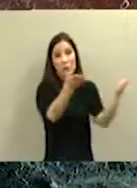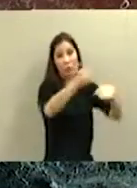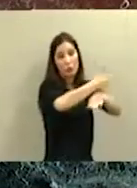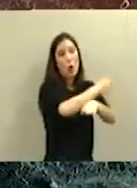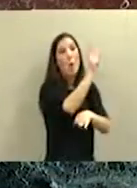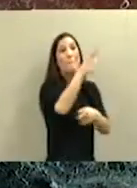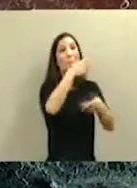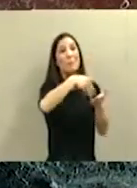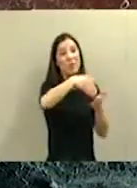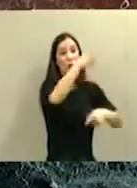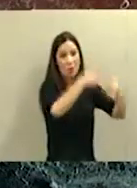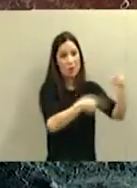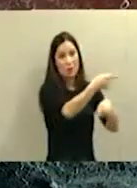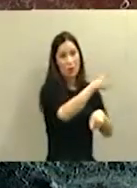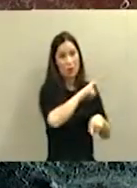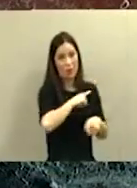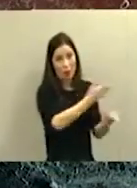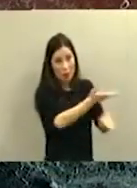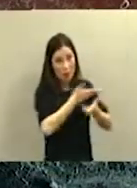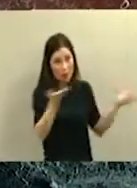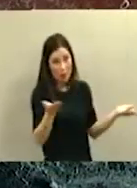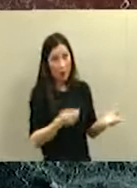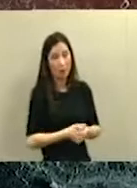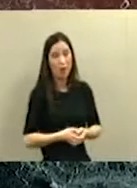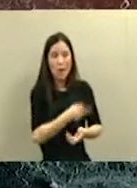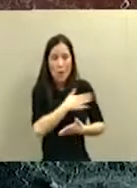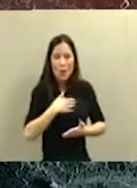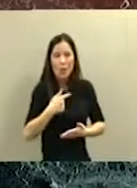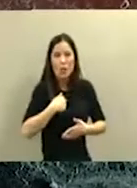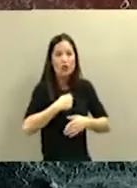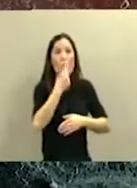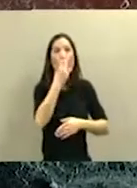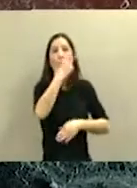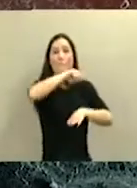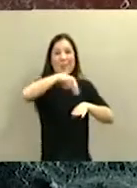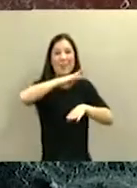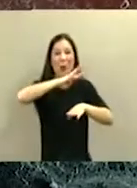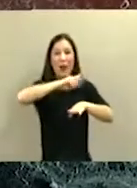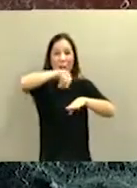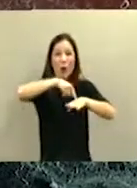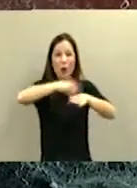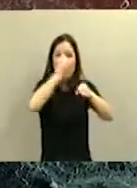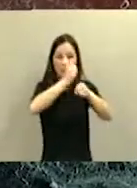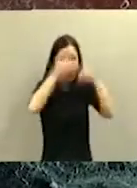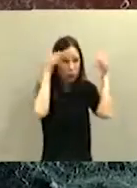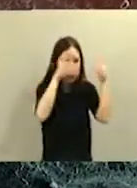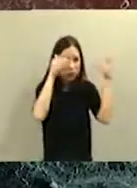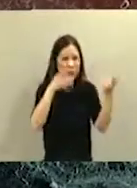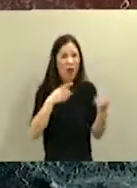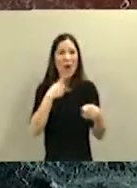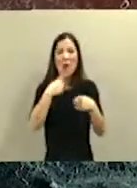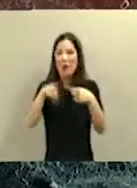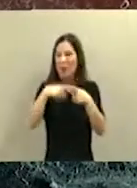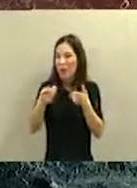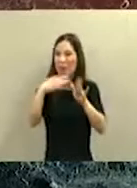con 1,5 millón de murcianos, que lo que quieren es que trabaje las 24 horas por ello y por esta región. Por ello y por esta región, y que no me entretengan en juegos partidistas